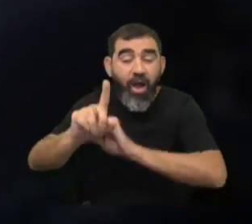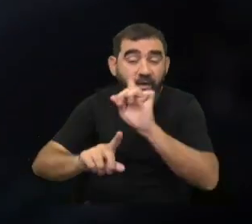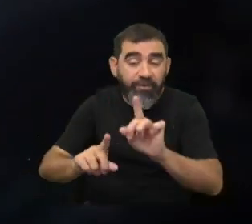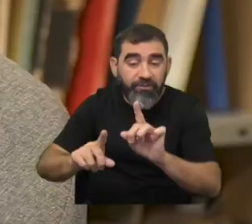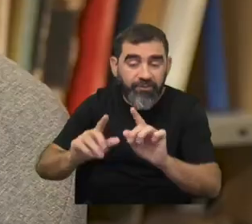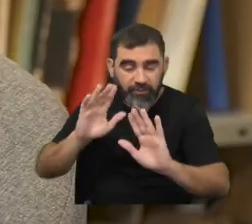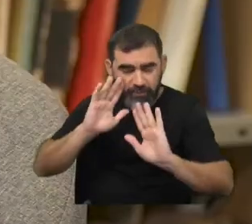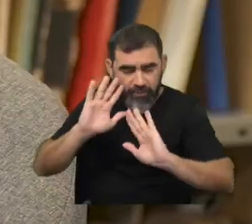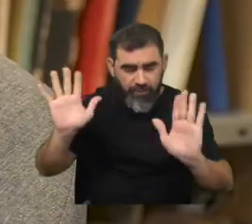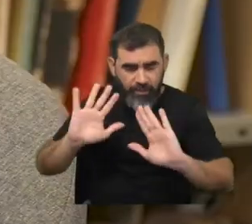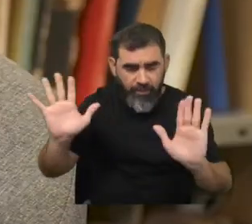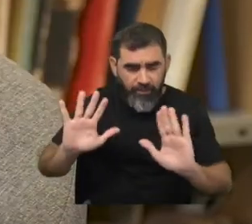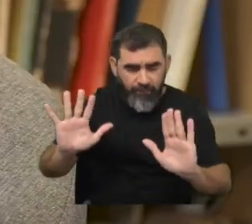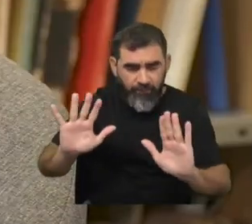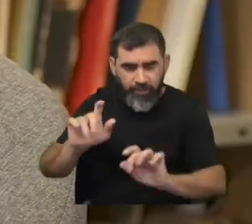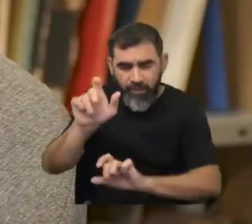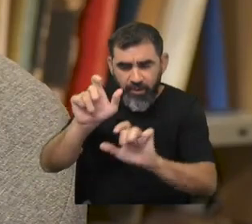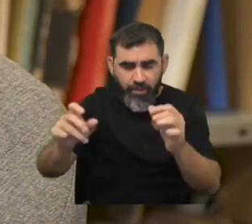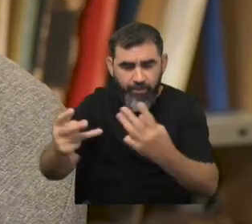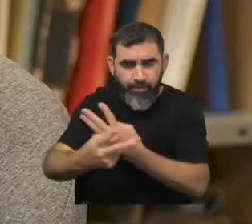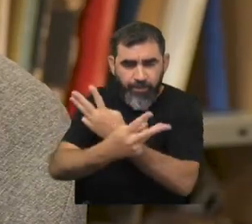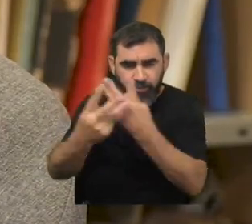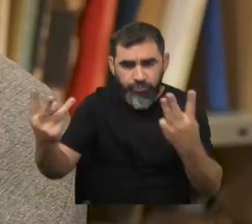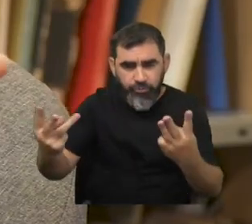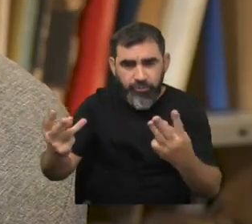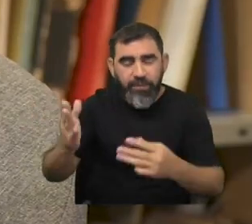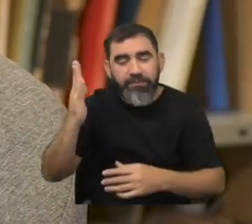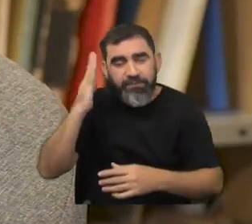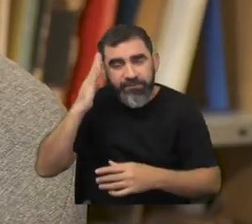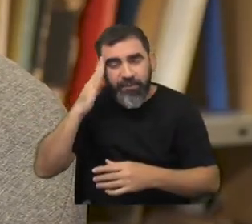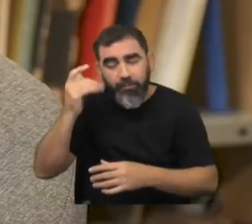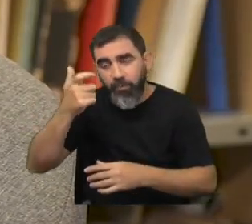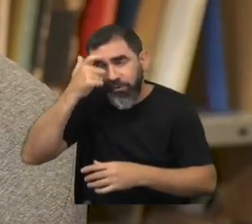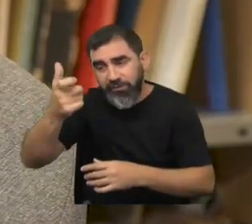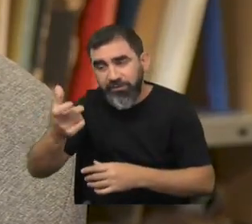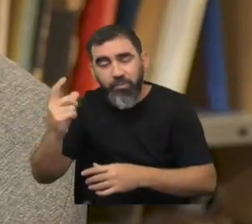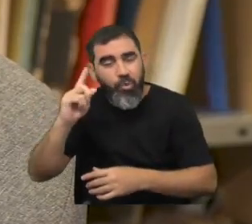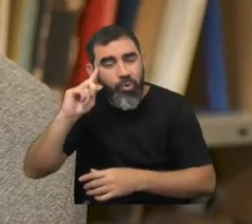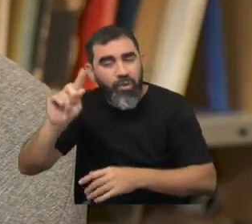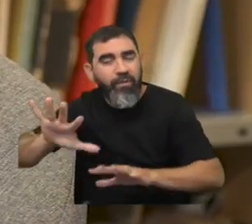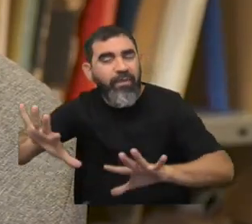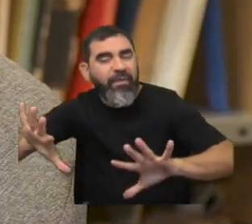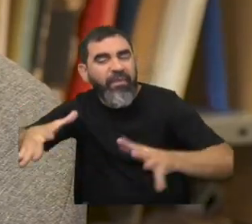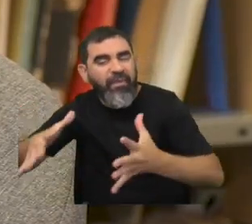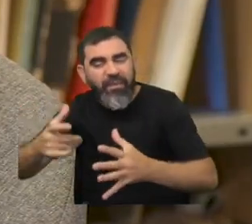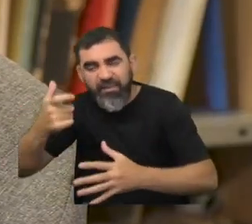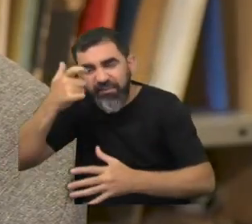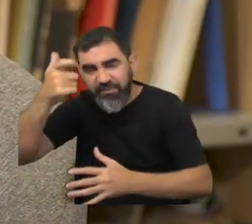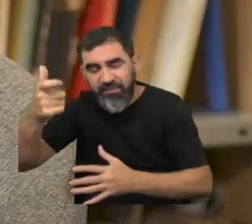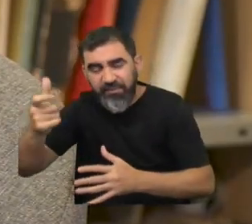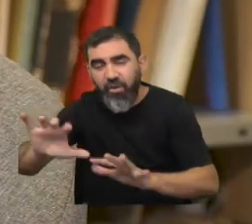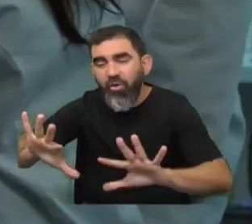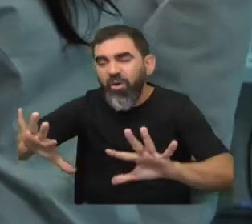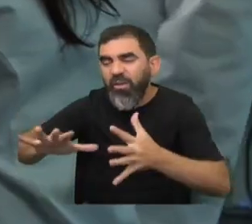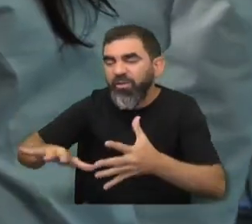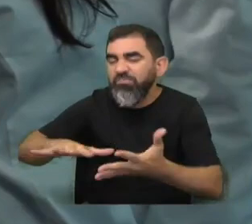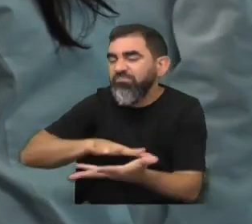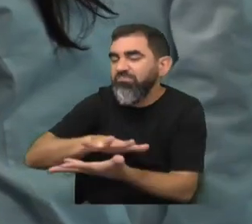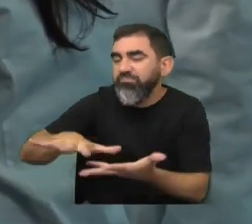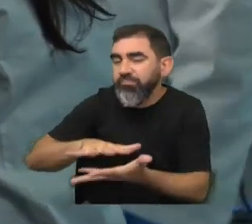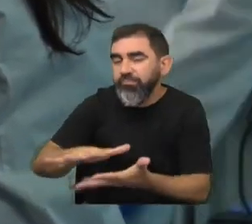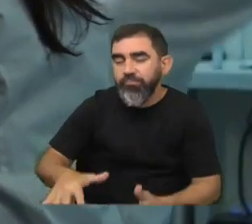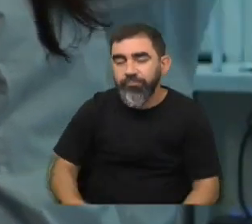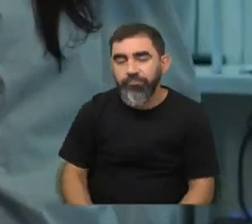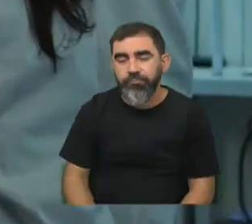ajena al público en general. Sabemos que se hace ciencia, pero no sabemos qué es ciencia ni qué es lo que pasa.